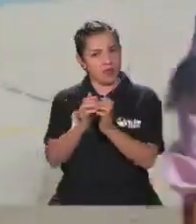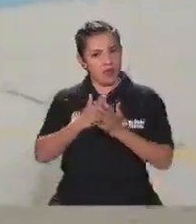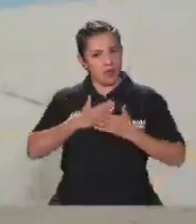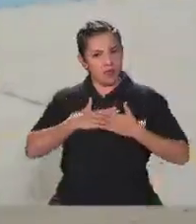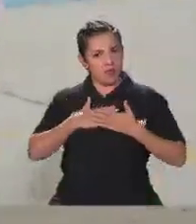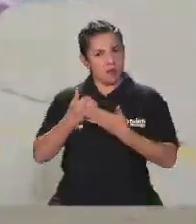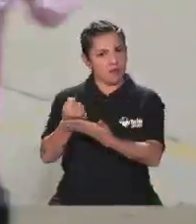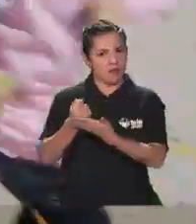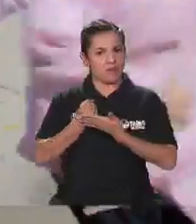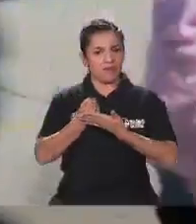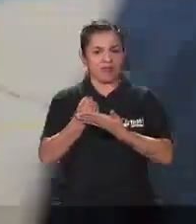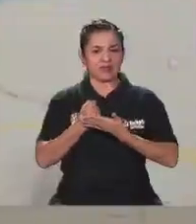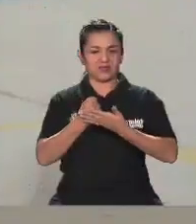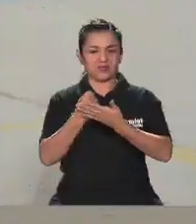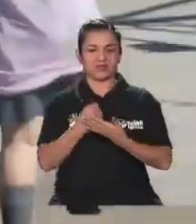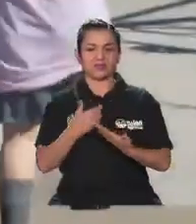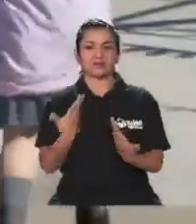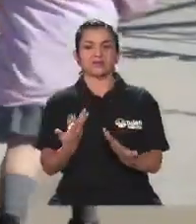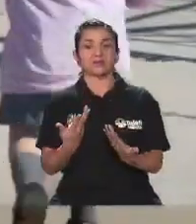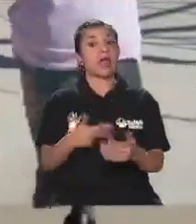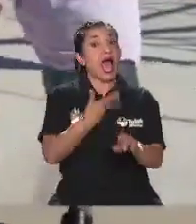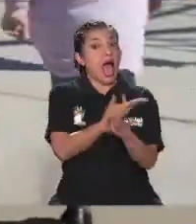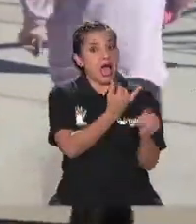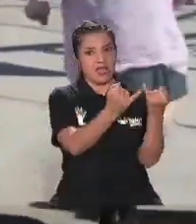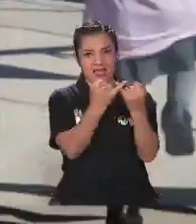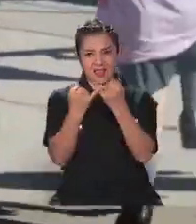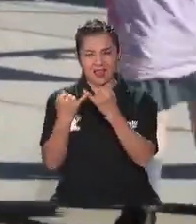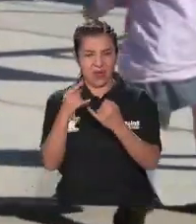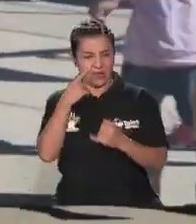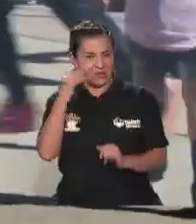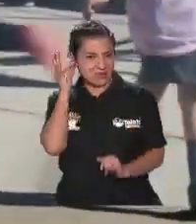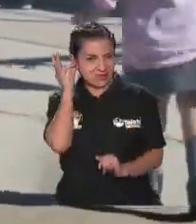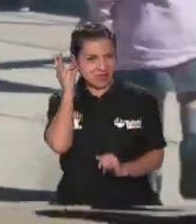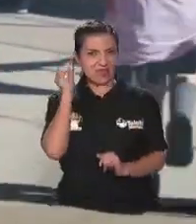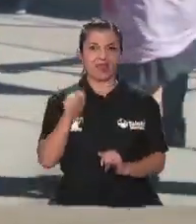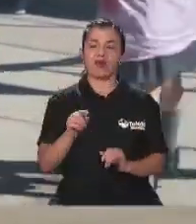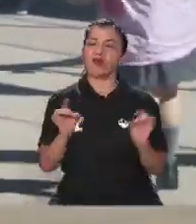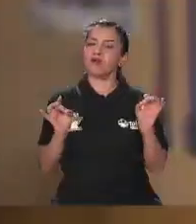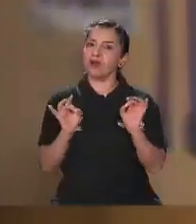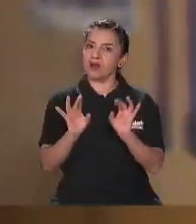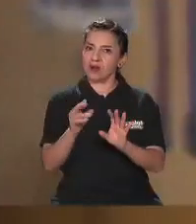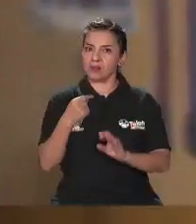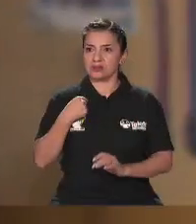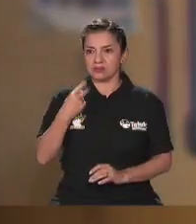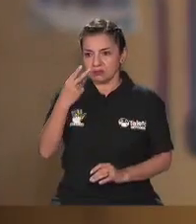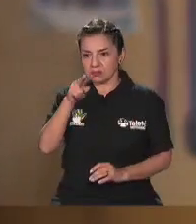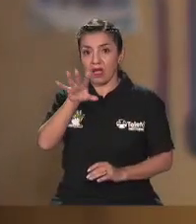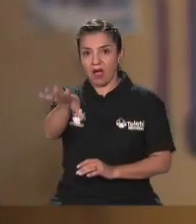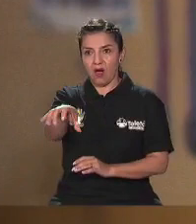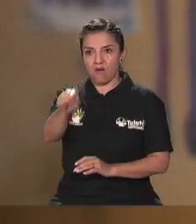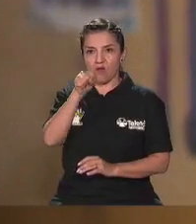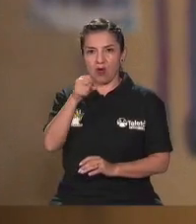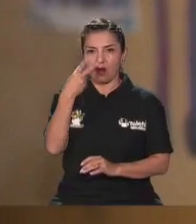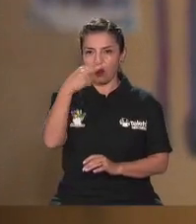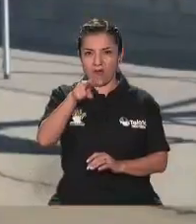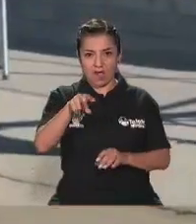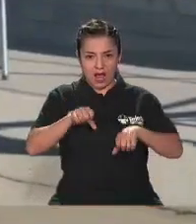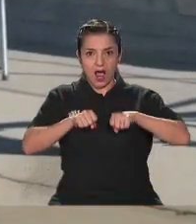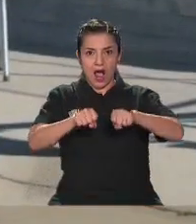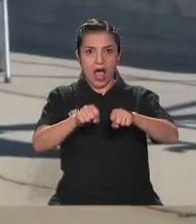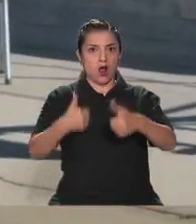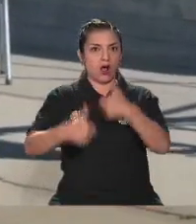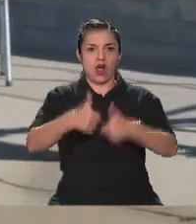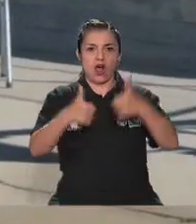prestan tijeras. Se hizo de varios amigos, varias amigas. De repente uno la iba a buscar y veía que andaba con el carro corriendo por todo el